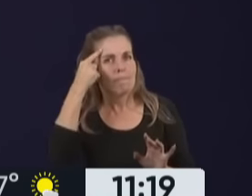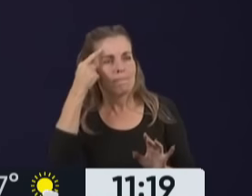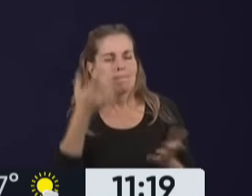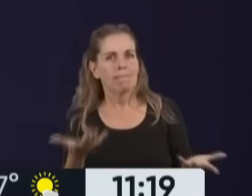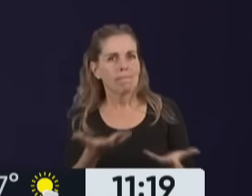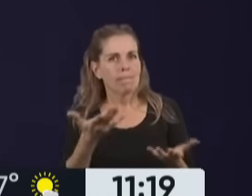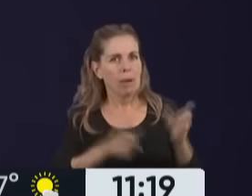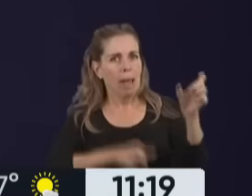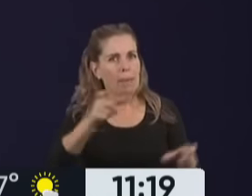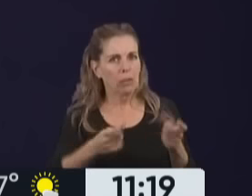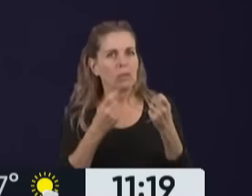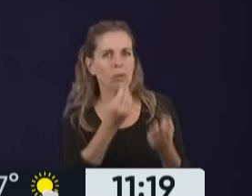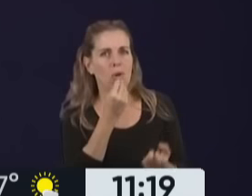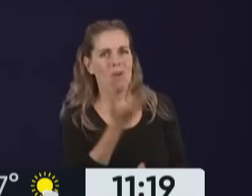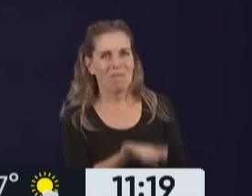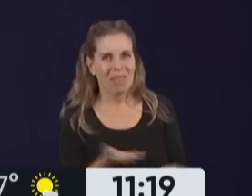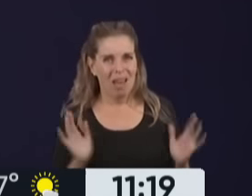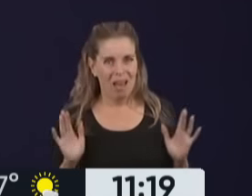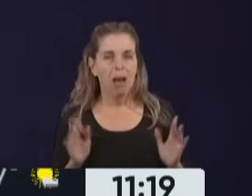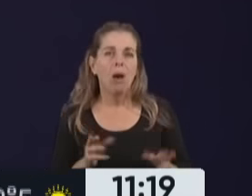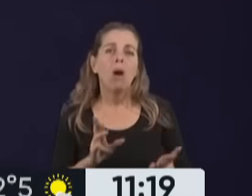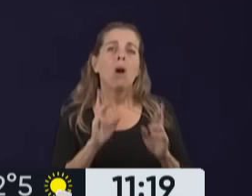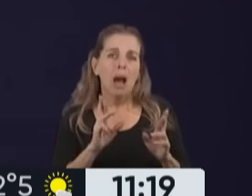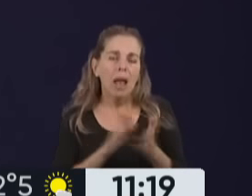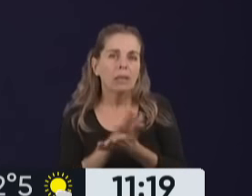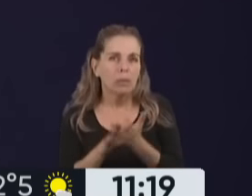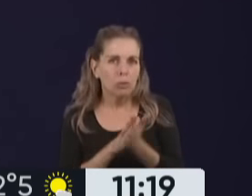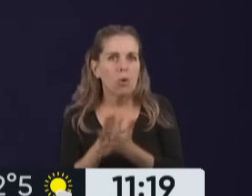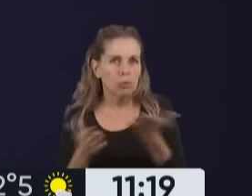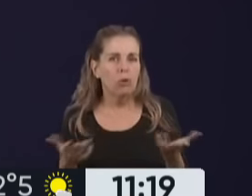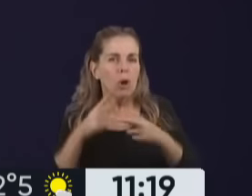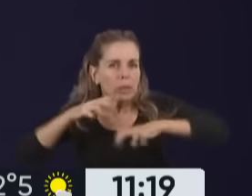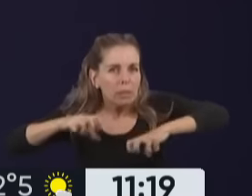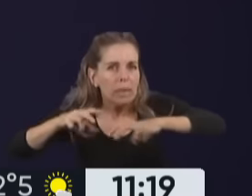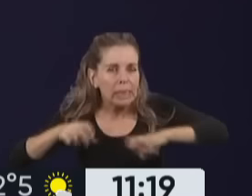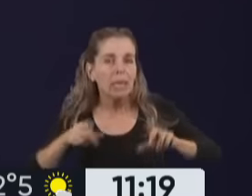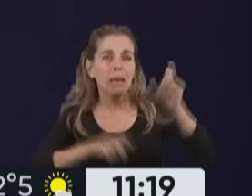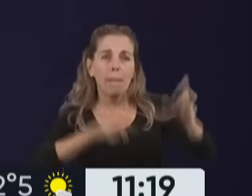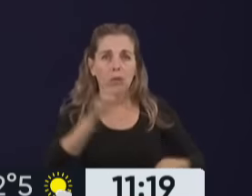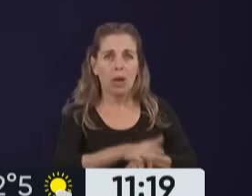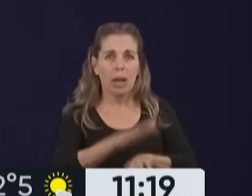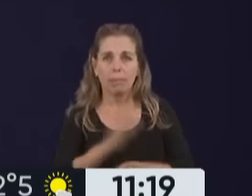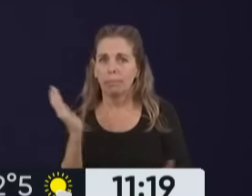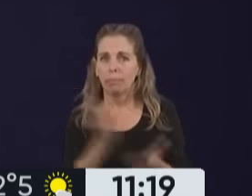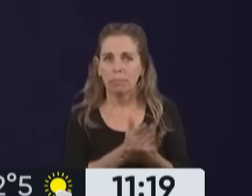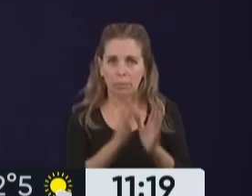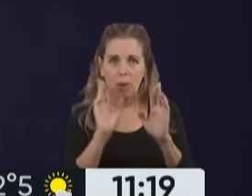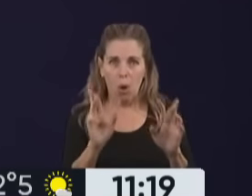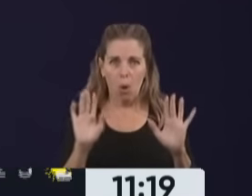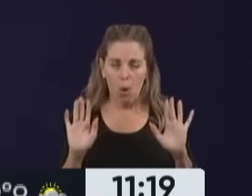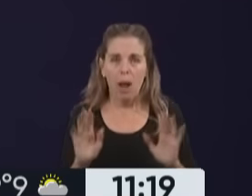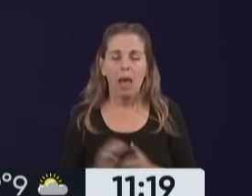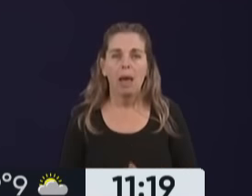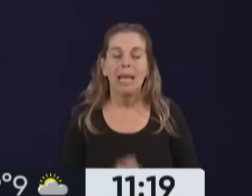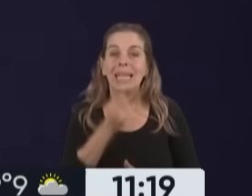paguen, y que sean rápidamente condenados, si es que por supuesto